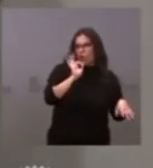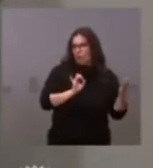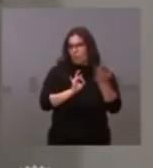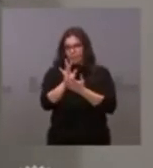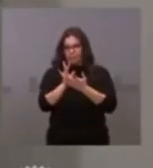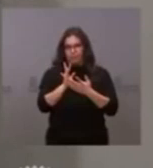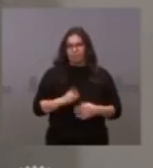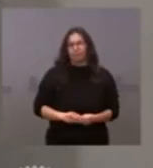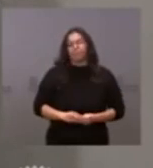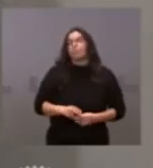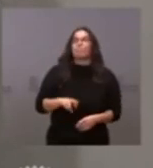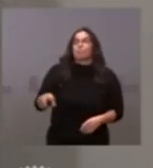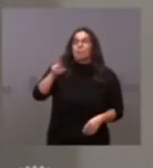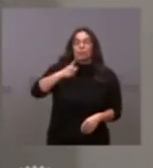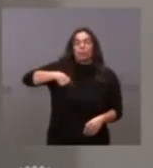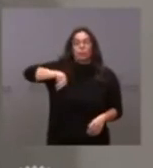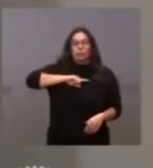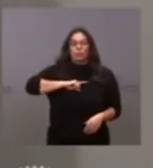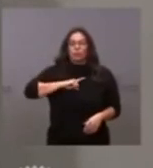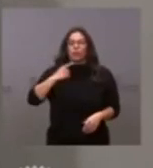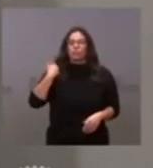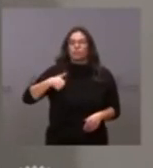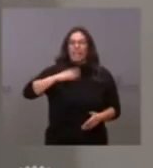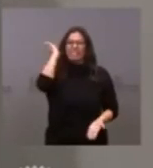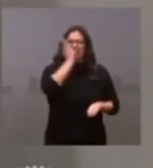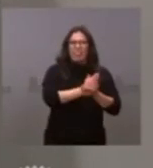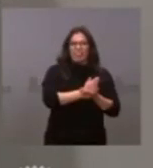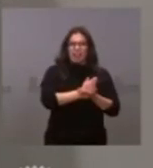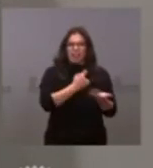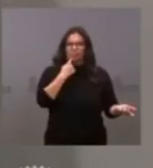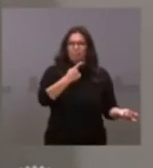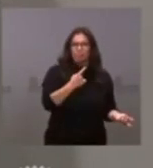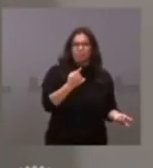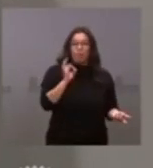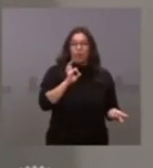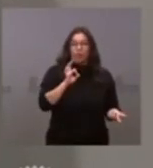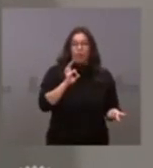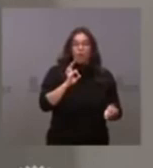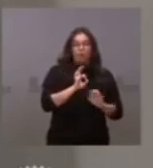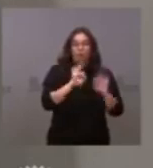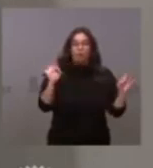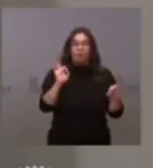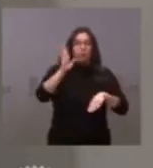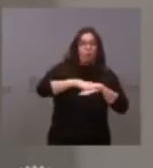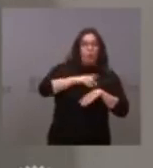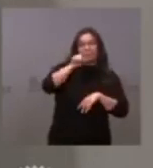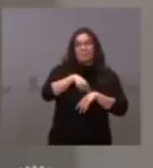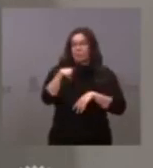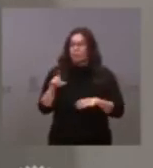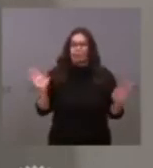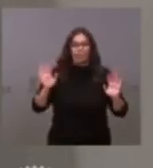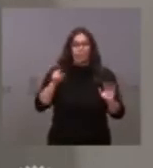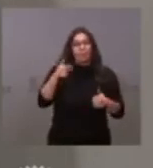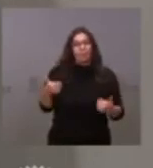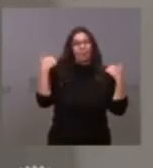Insisto, nosotros no prejuzgamos y no queremos que nadie prejuzgue la inocencia o la culpabilidad. Para eso está la